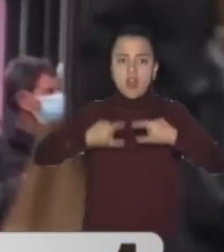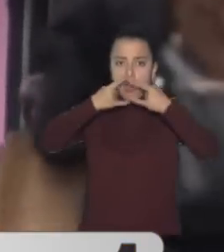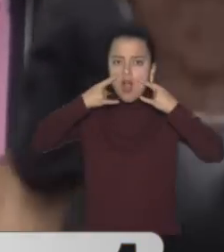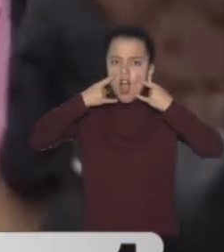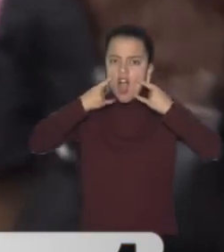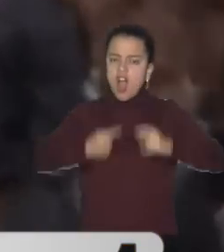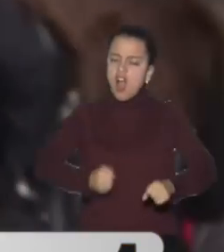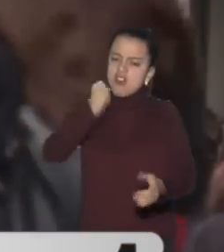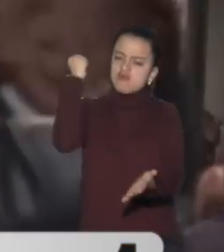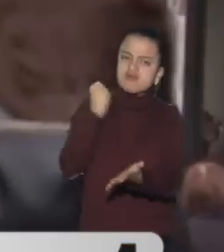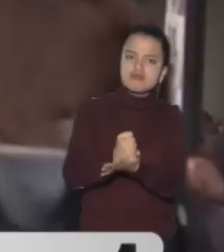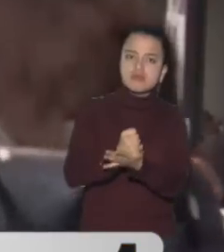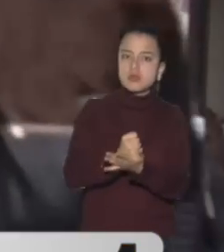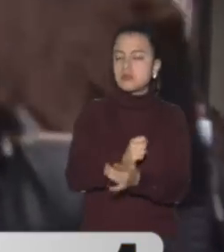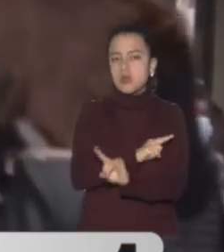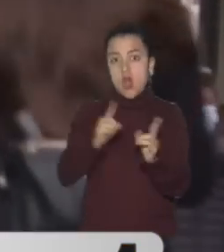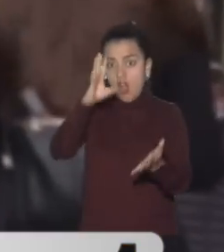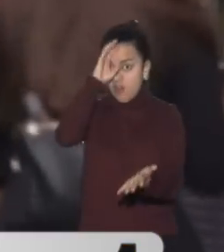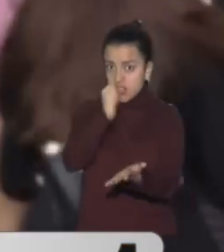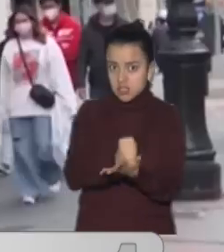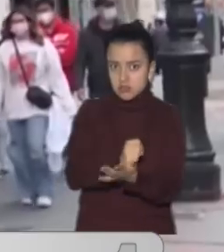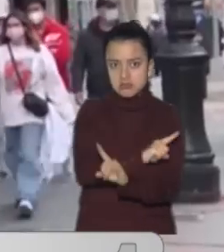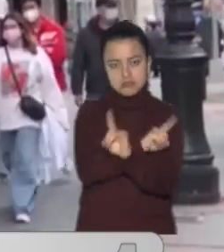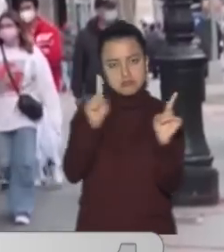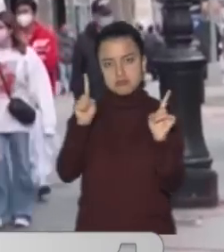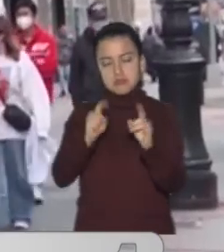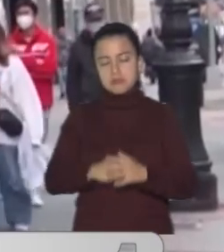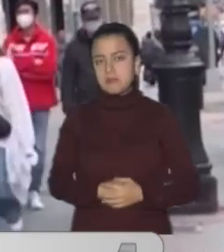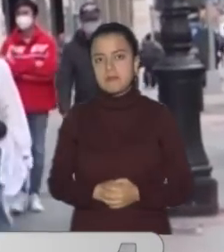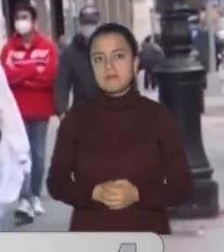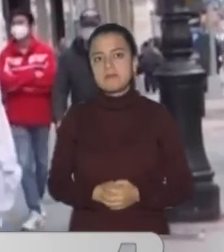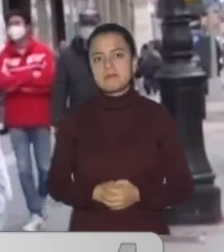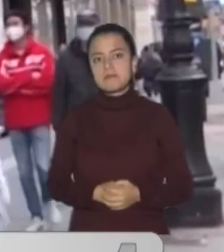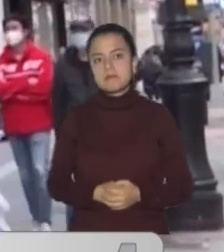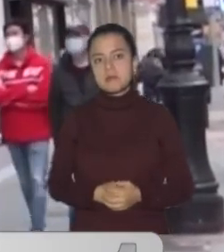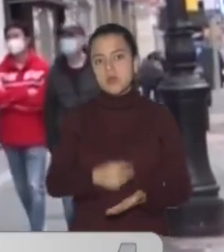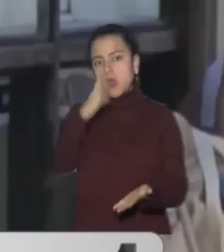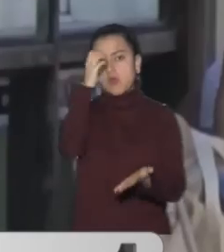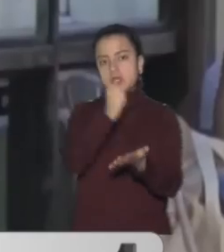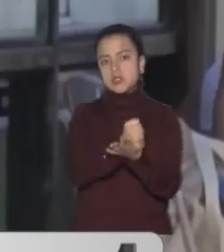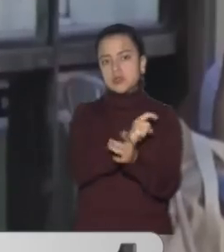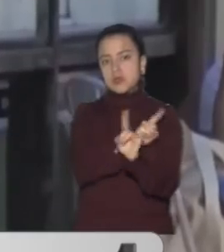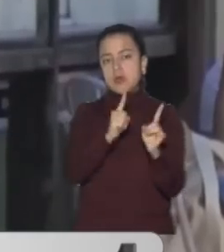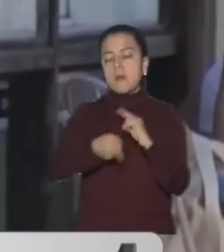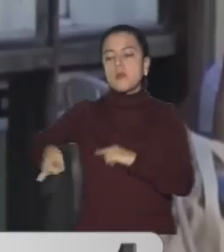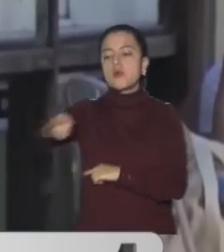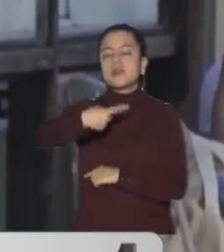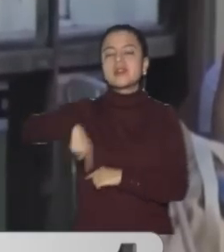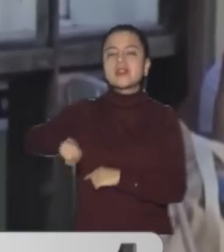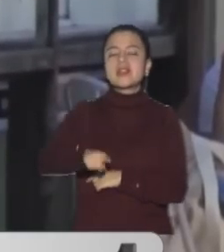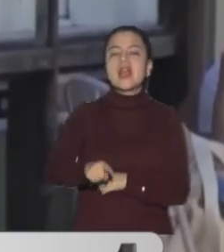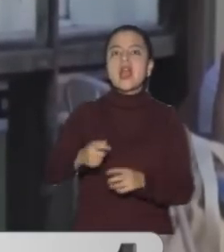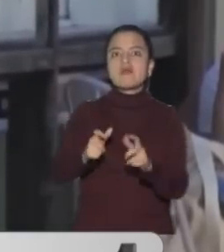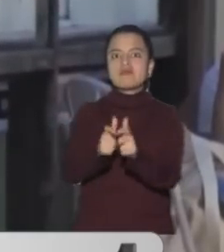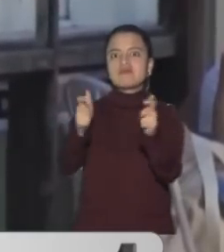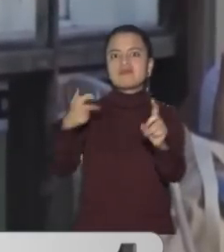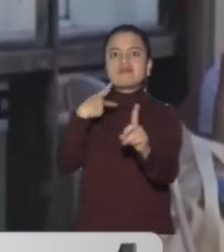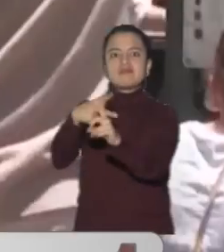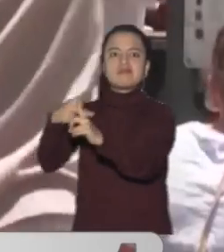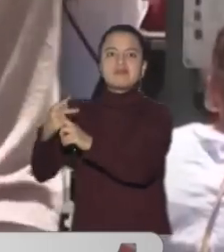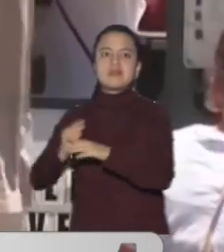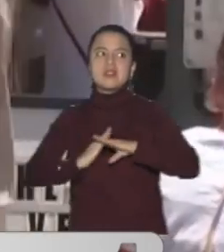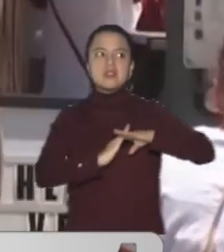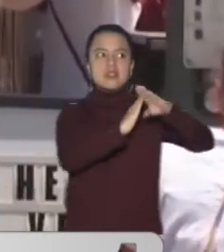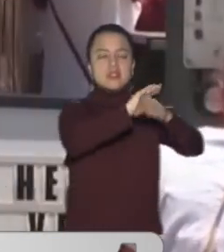obligatorio de tapabocas por el momento, debido a que más del 78% de los neoyorquinos ya están vacunados y el número de refuerzos está